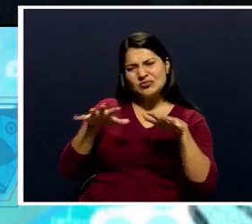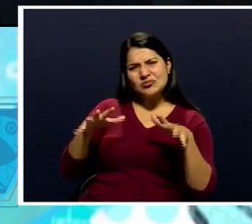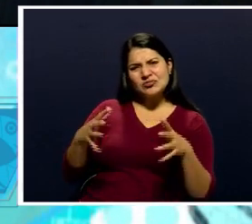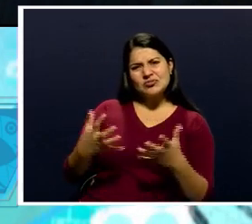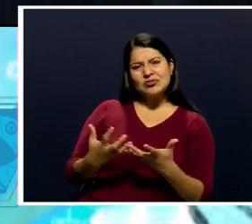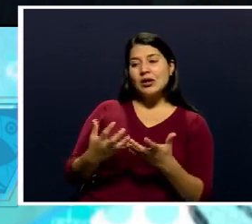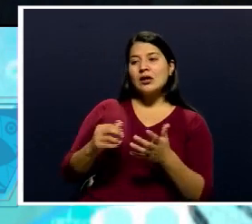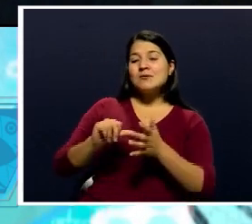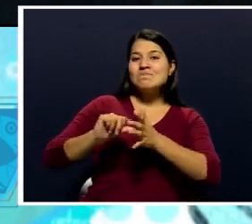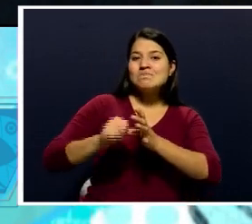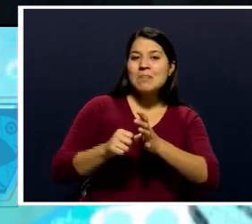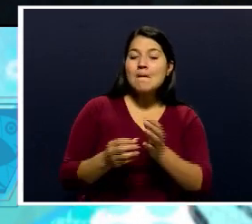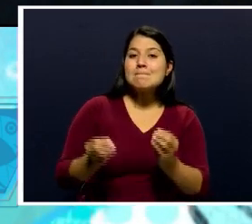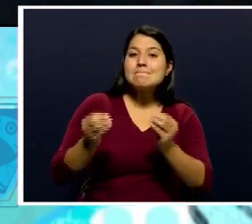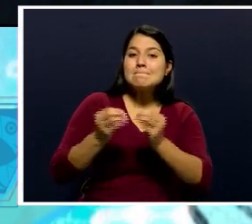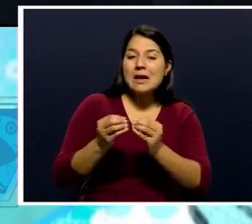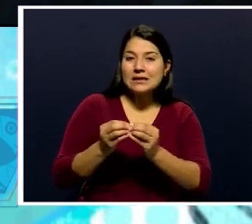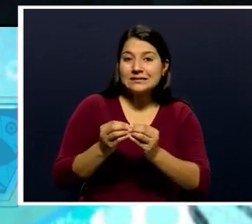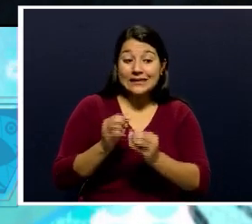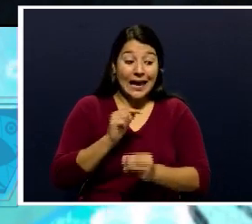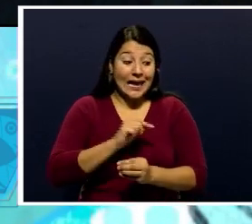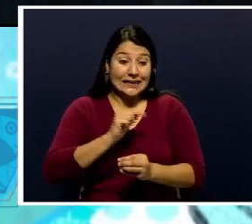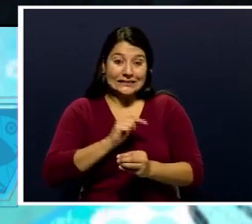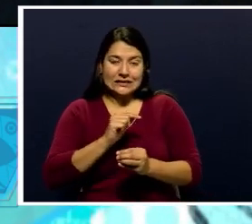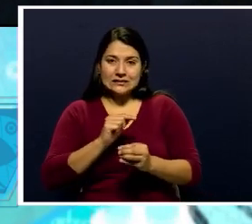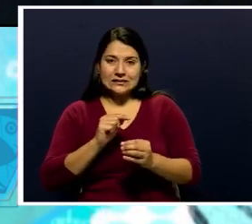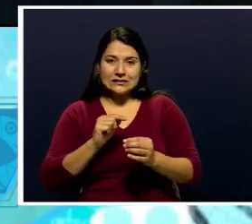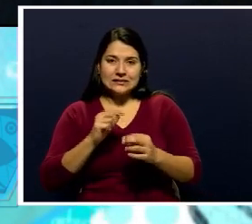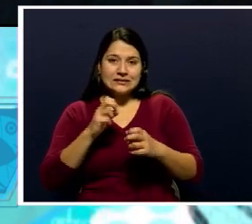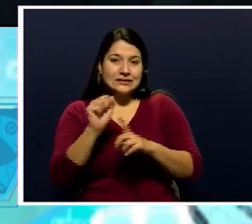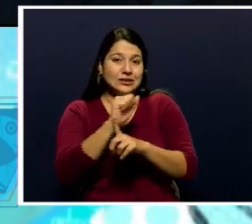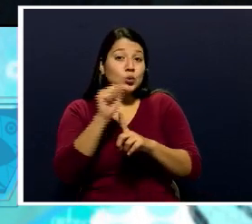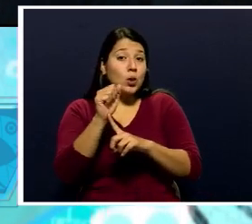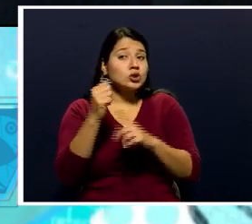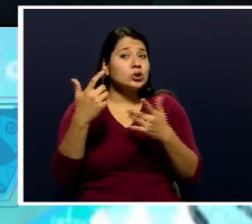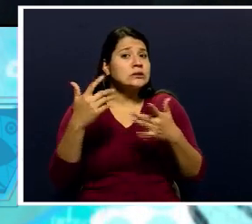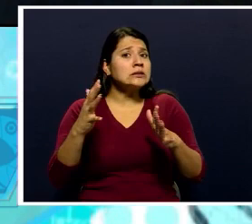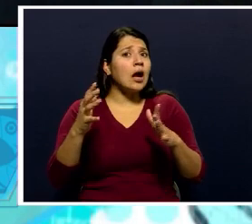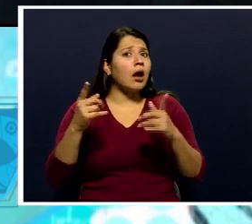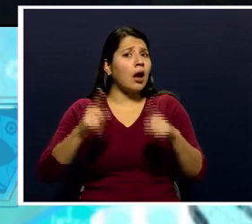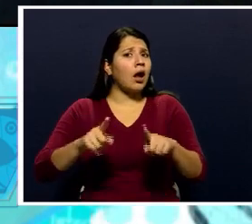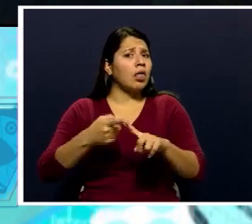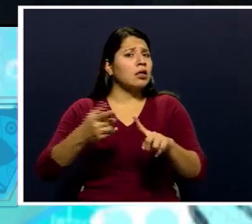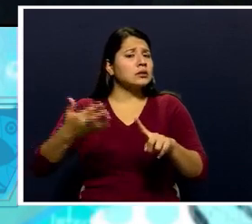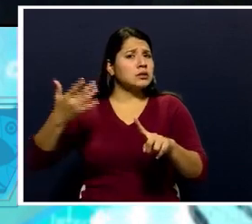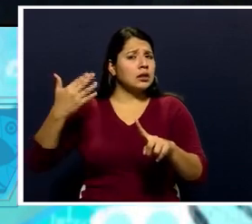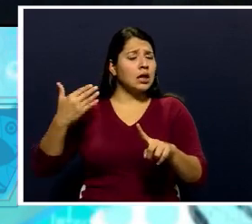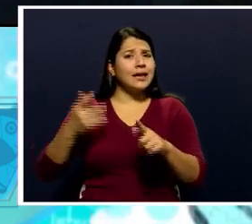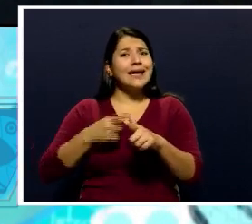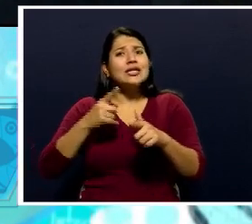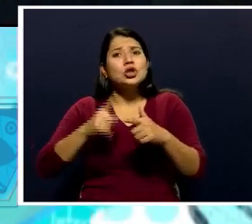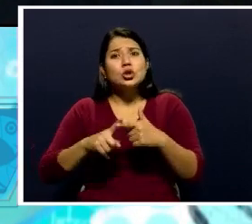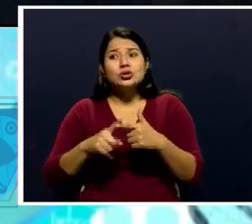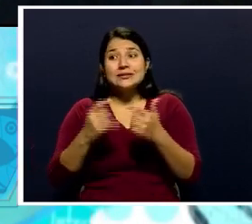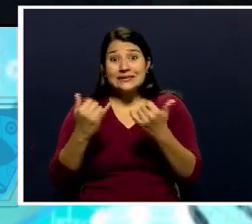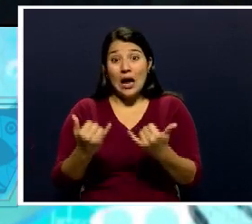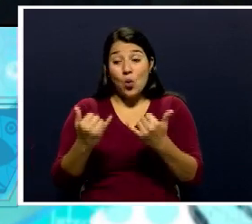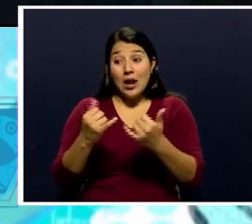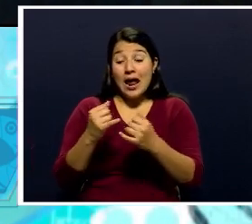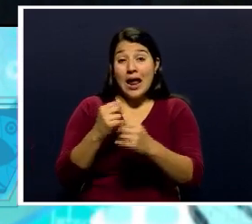problemas previos, es que el Plan Proteger, que busca proteger justamente a los más